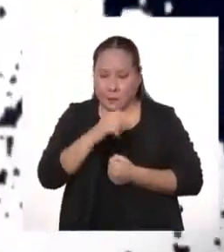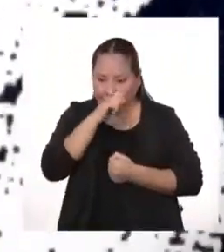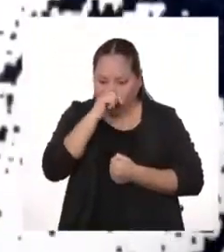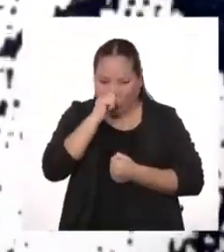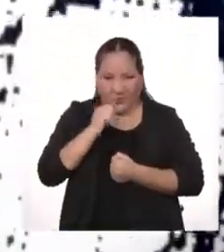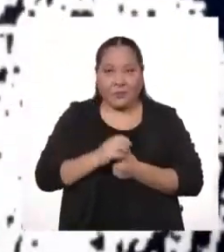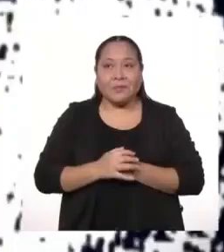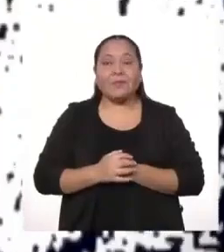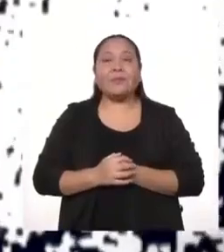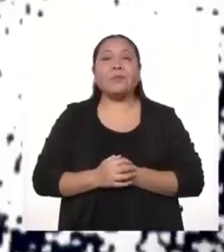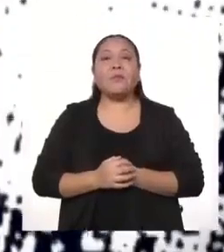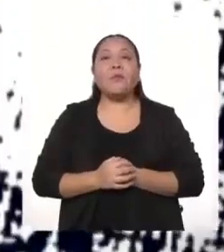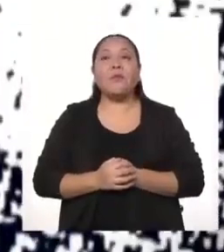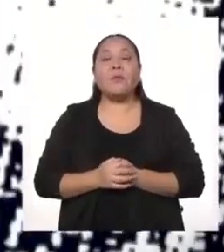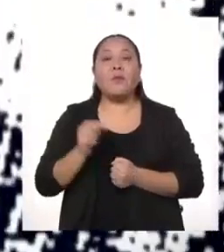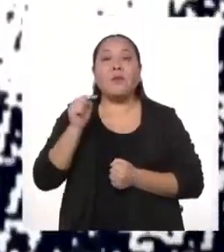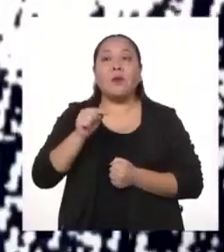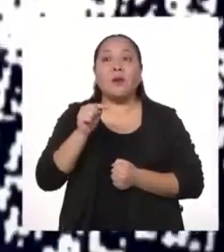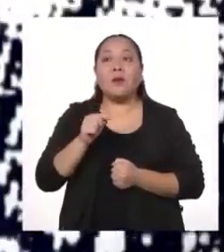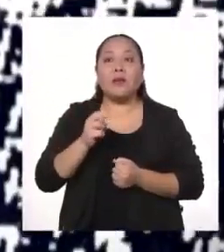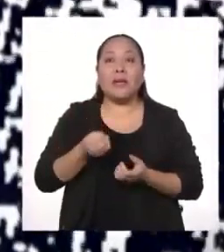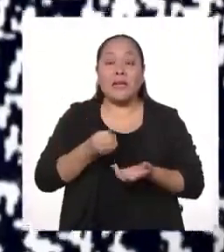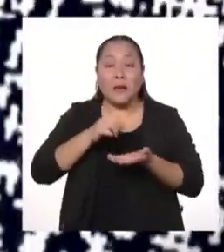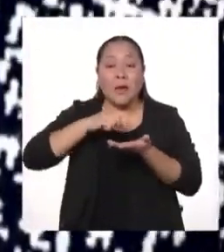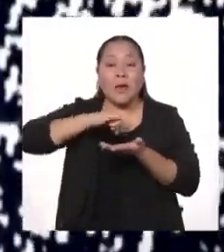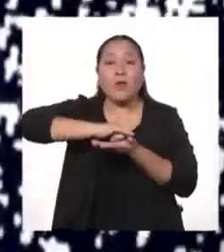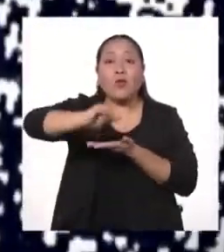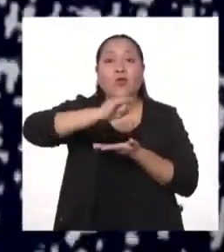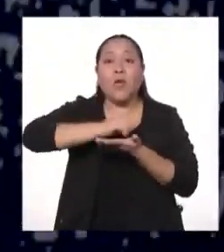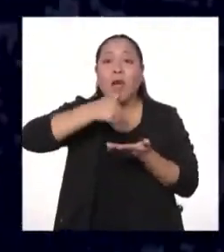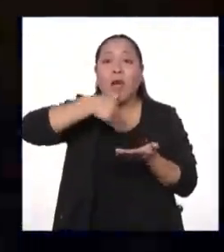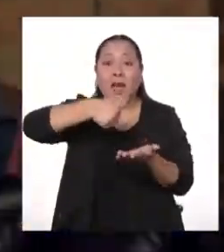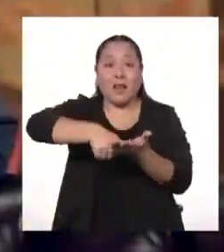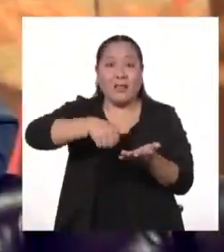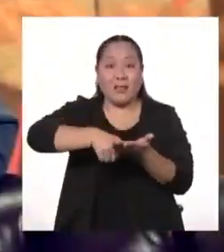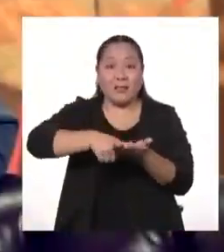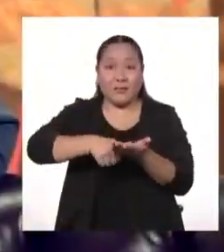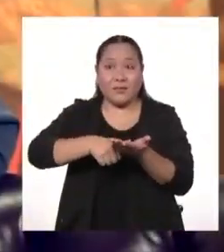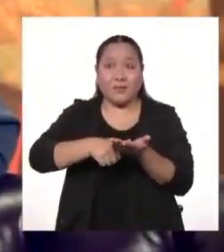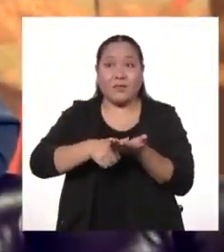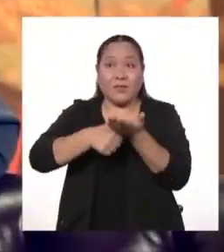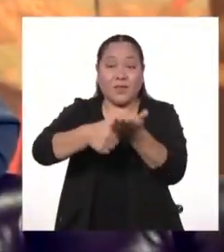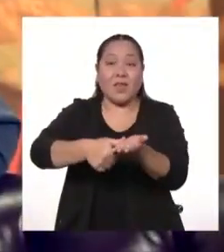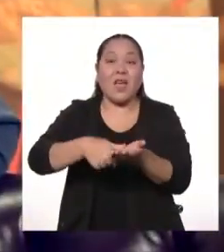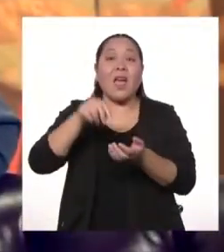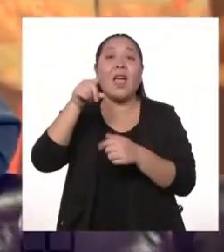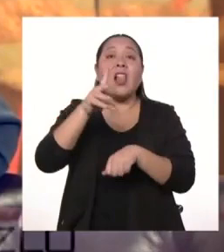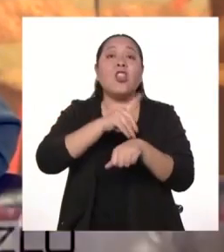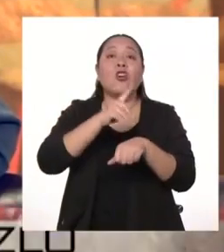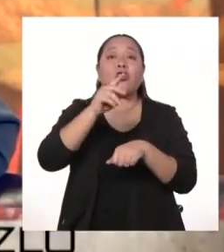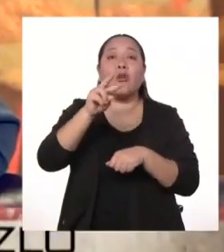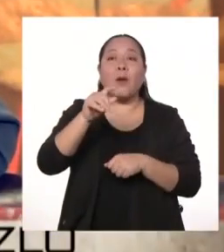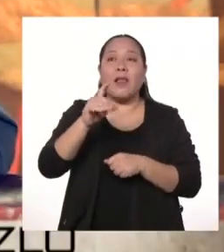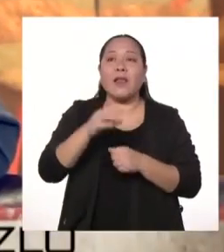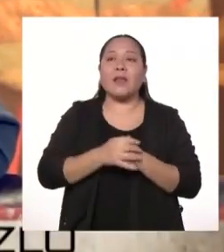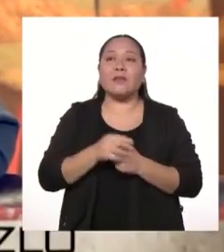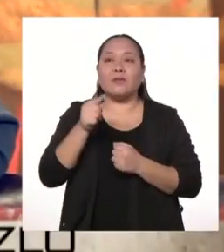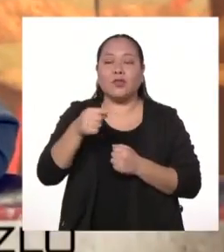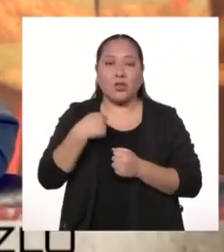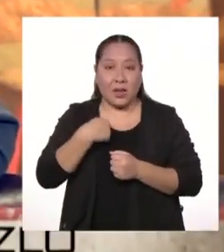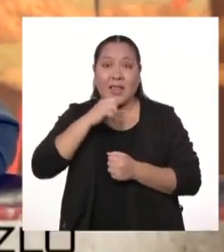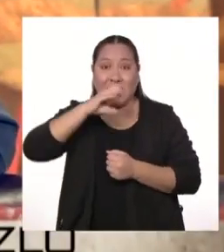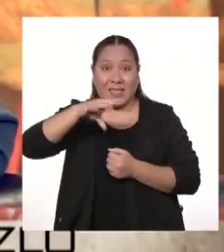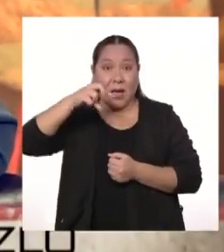Al doctor Valega le mandó una carta a Valdelomar en que le dice: